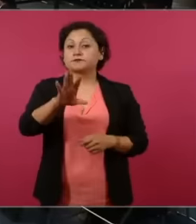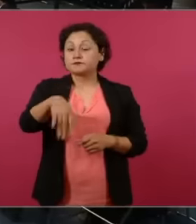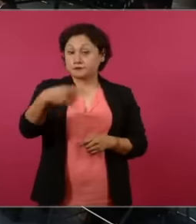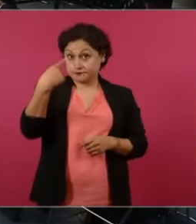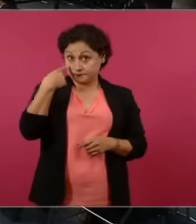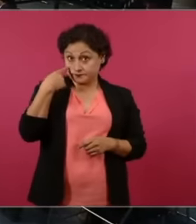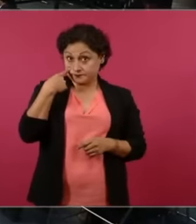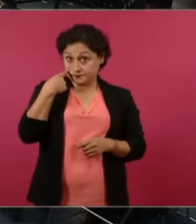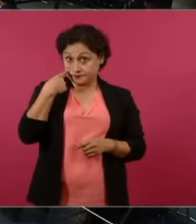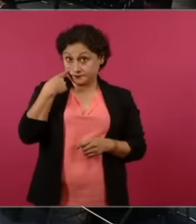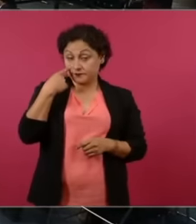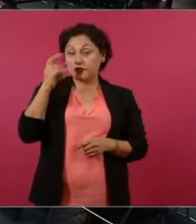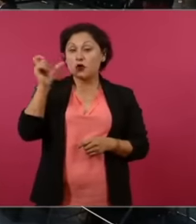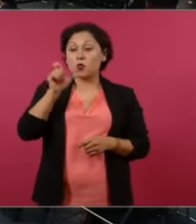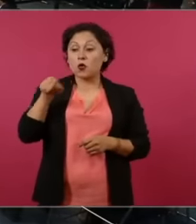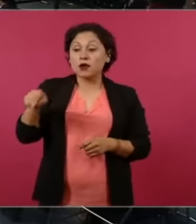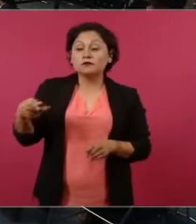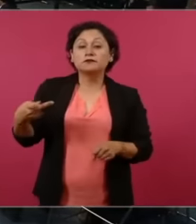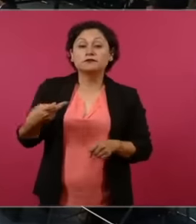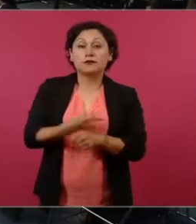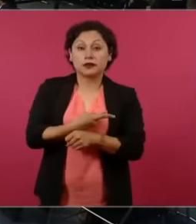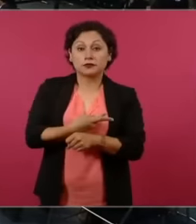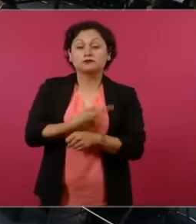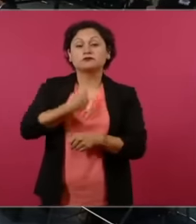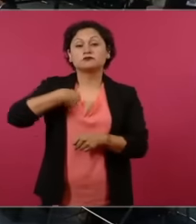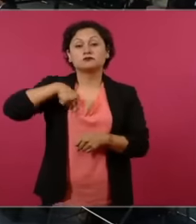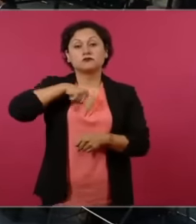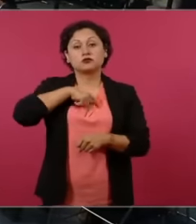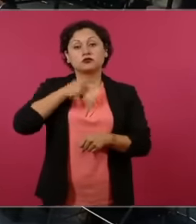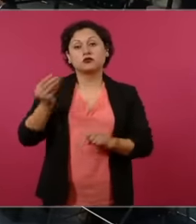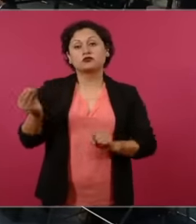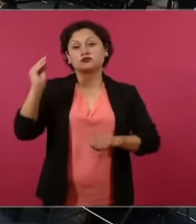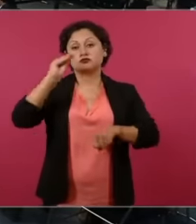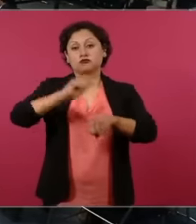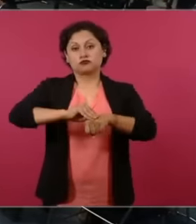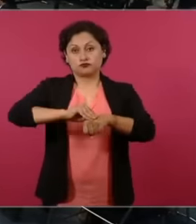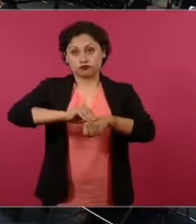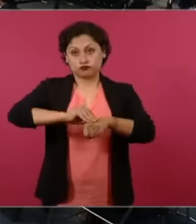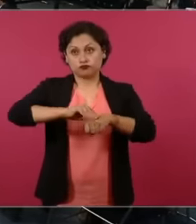memorial? Es una obra